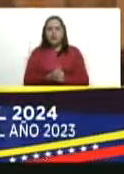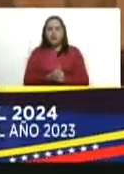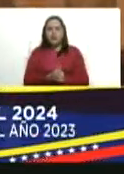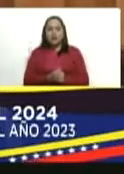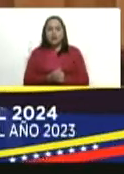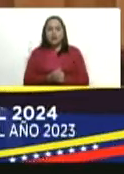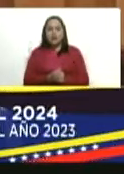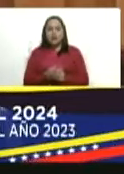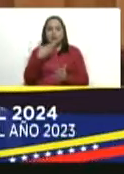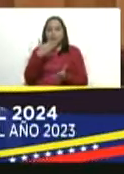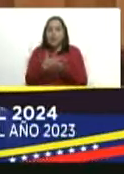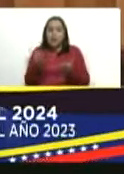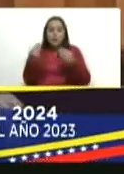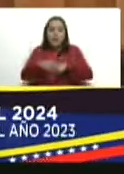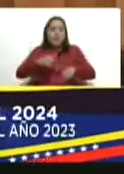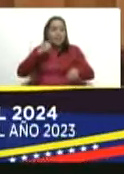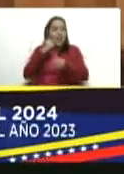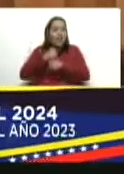autoexigirse